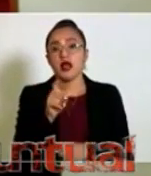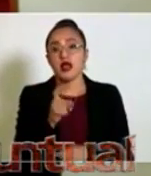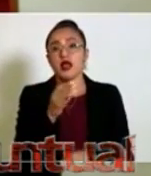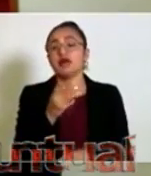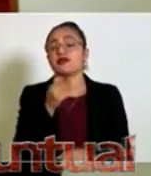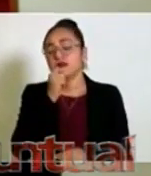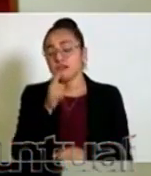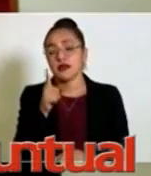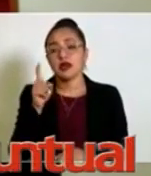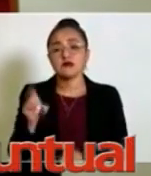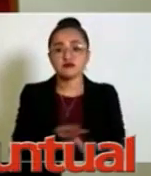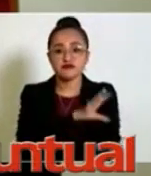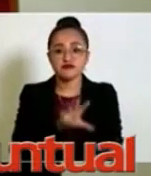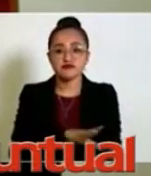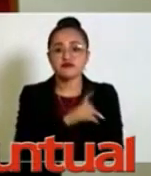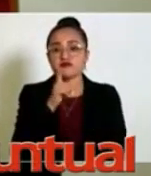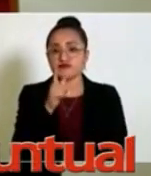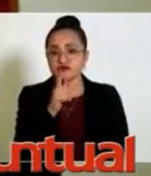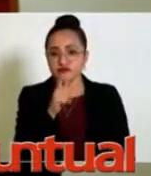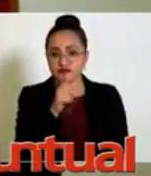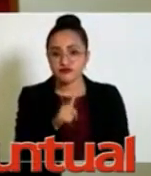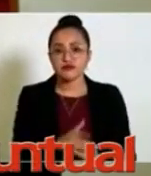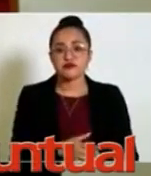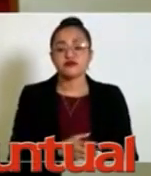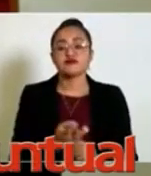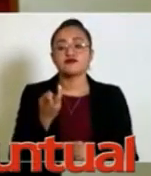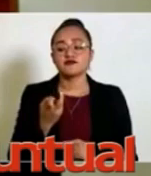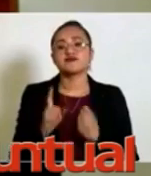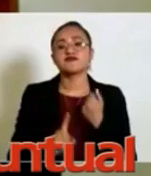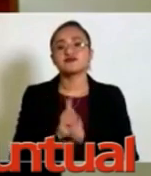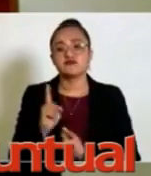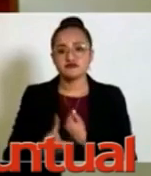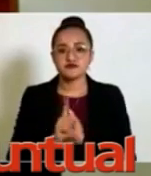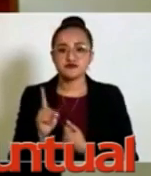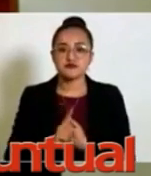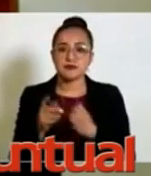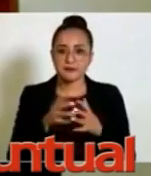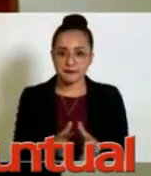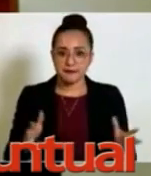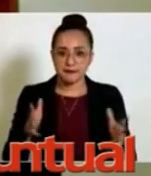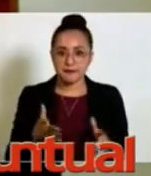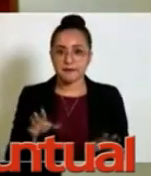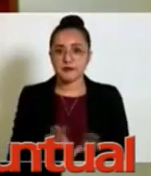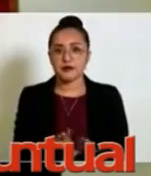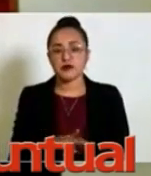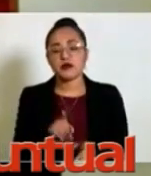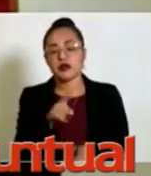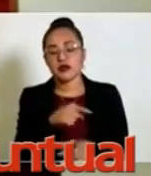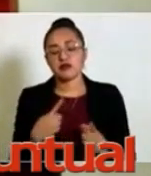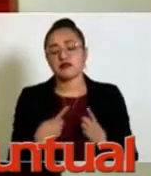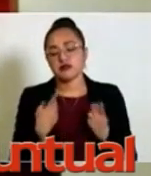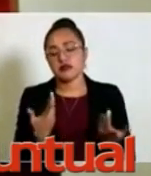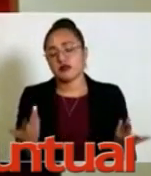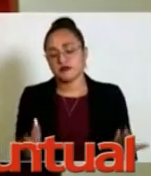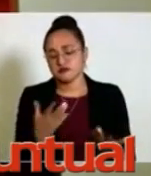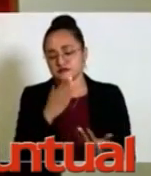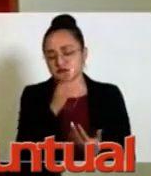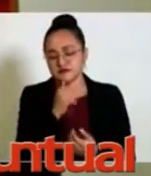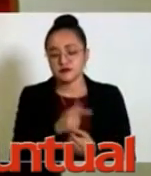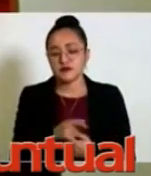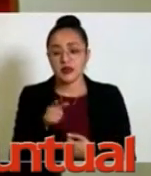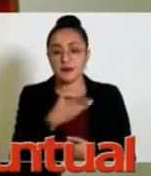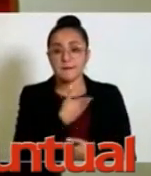energía eléctrica, y esto ha provocado problemáticas de prestación del servicio. El